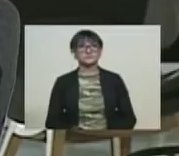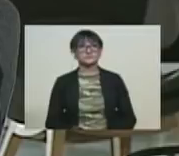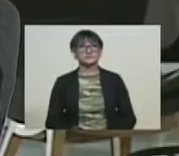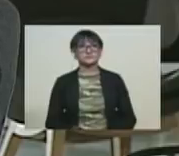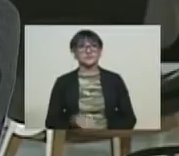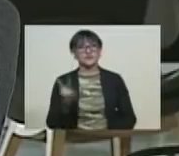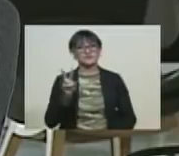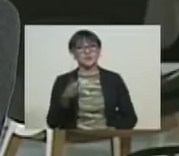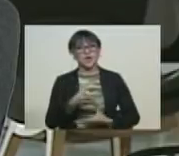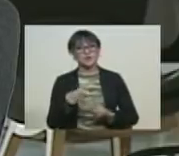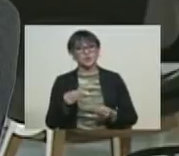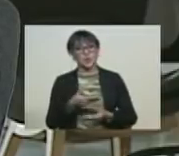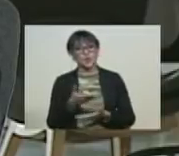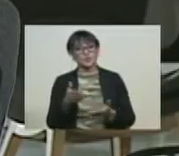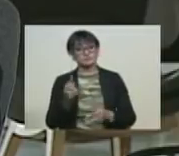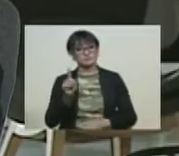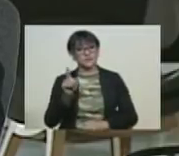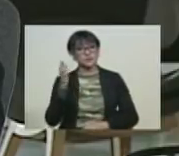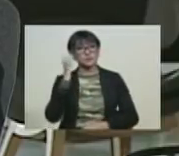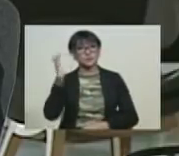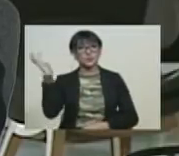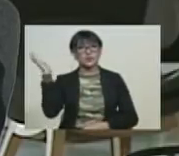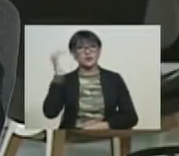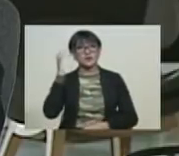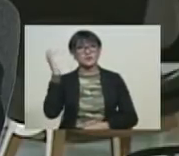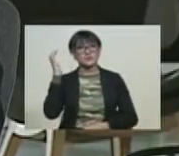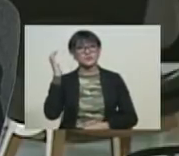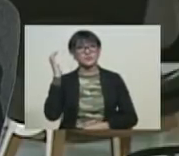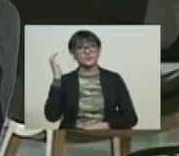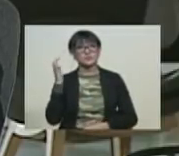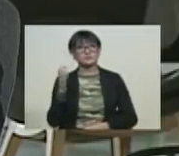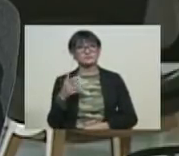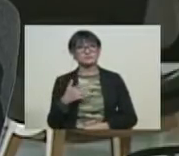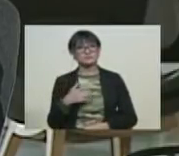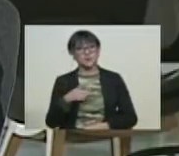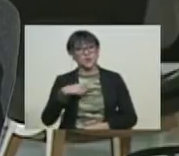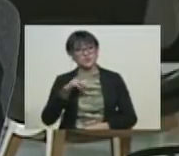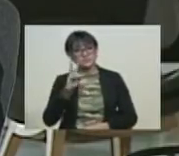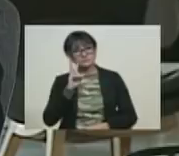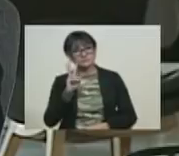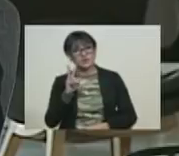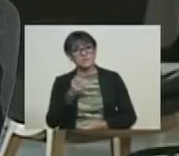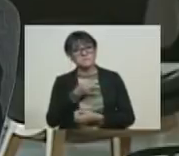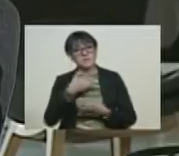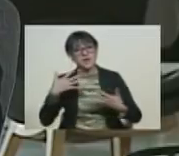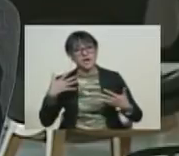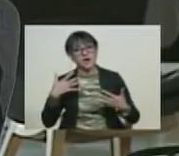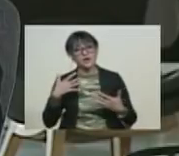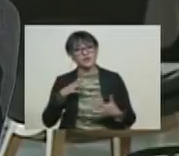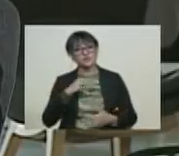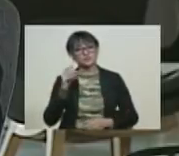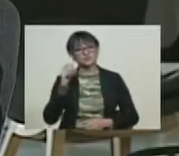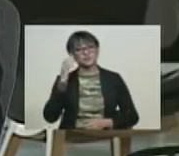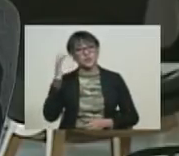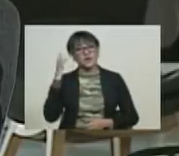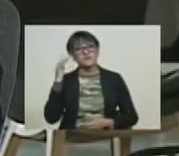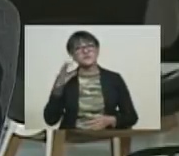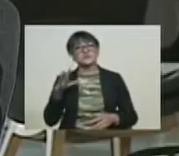La Venezuela de todos. Es un sueño. Pero nosotros hemos visto el milagro de hacer nuestros sueños